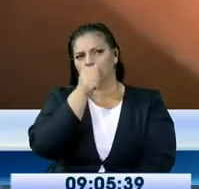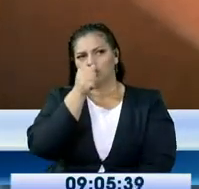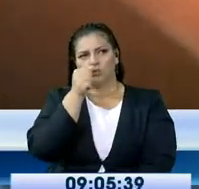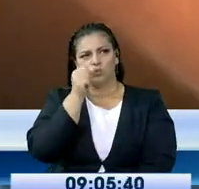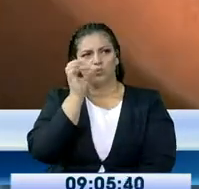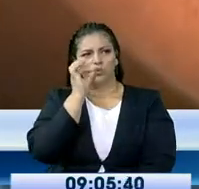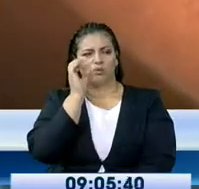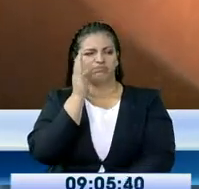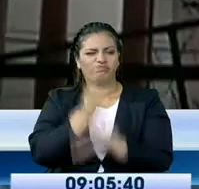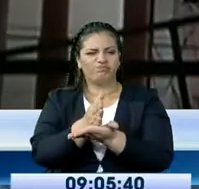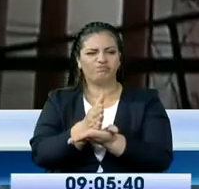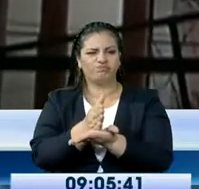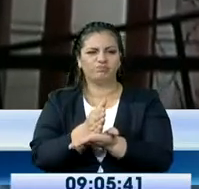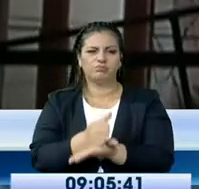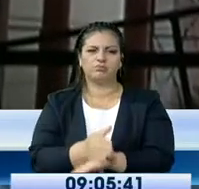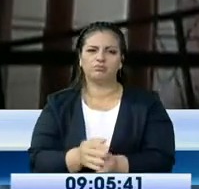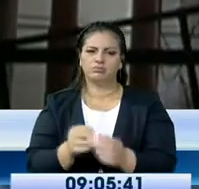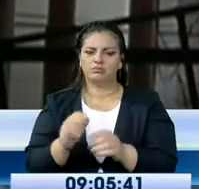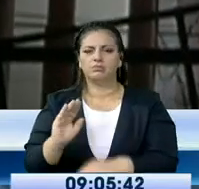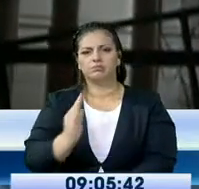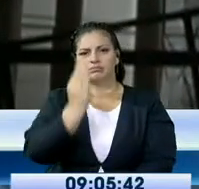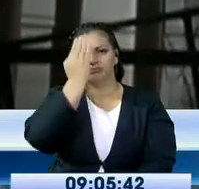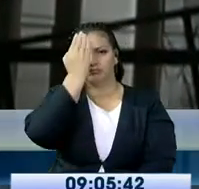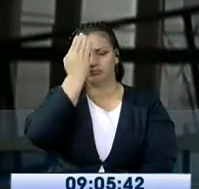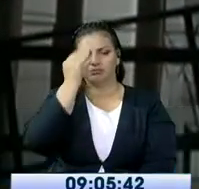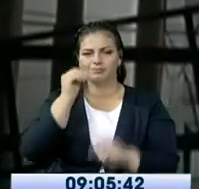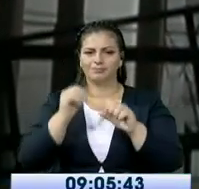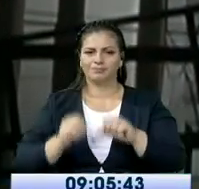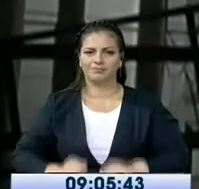vicio mortal de la droga, informó Enrique Muñoz.